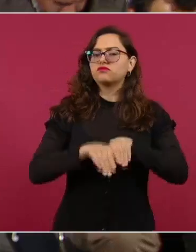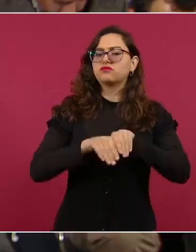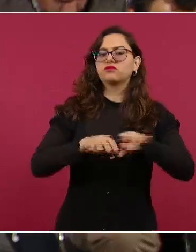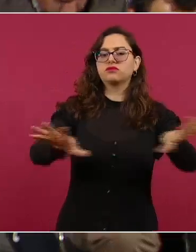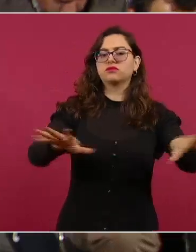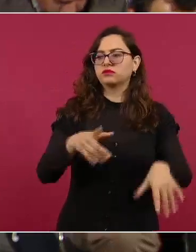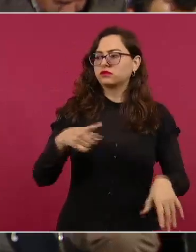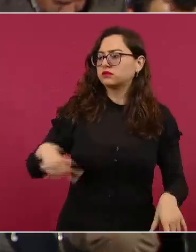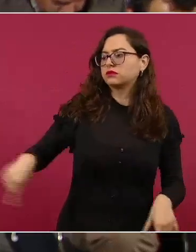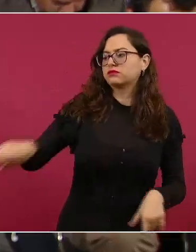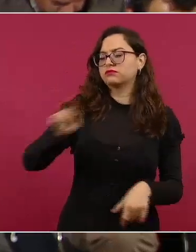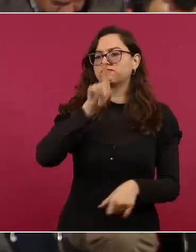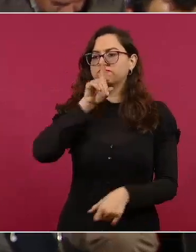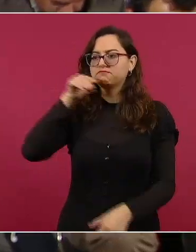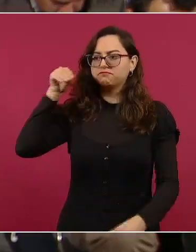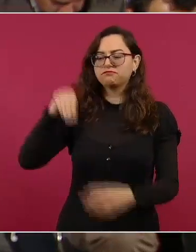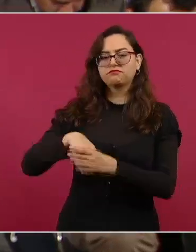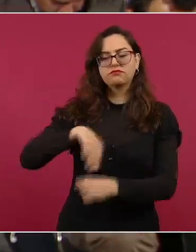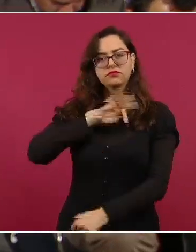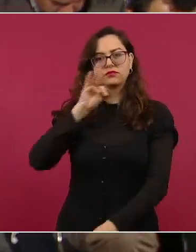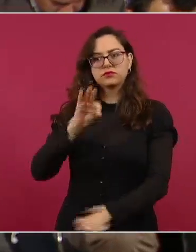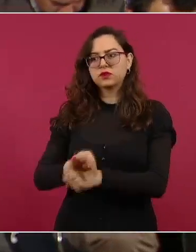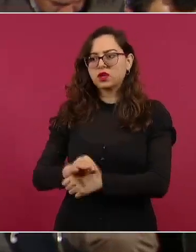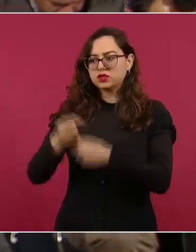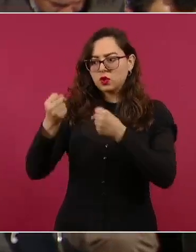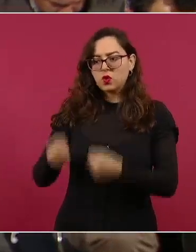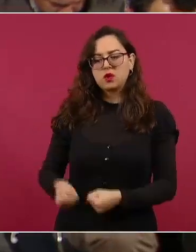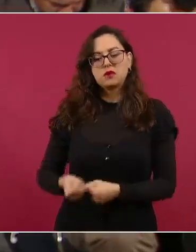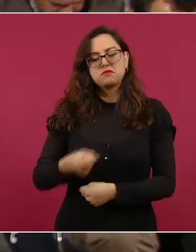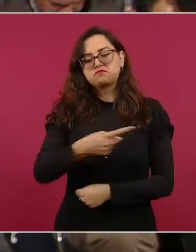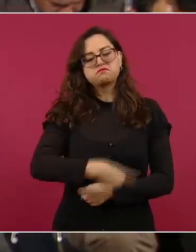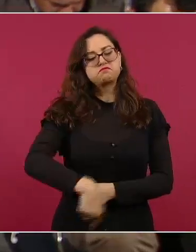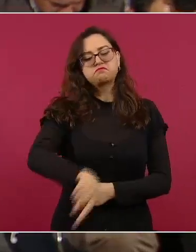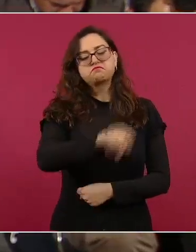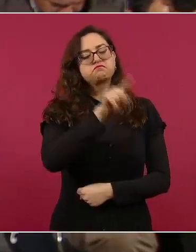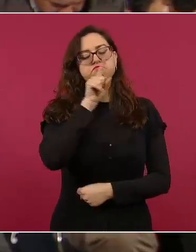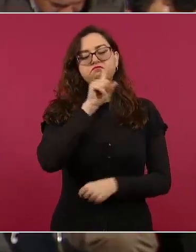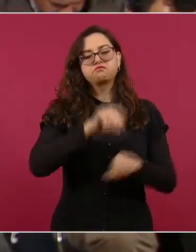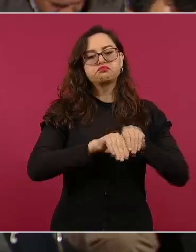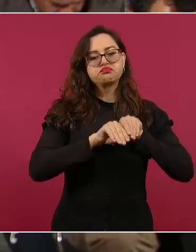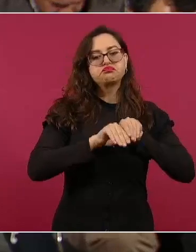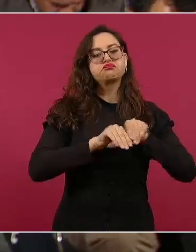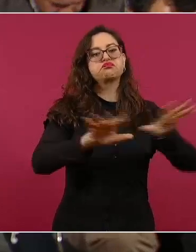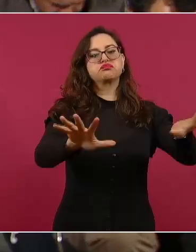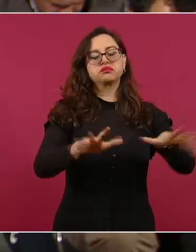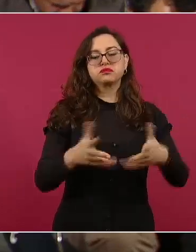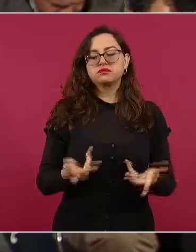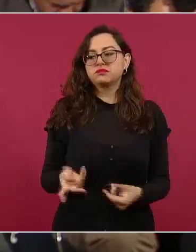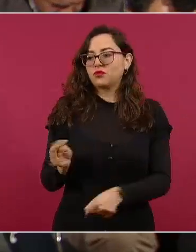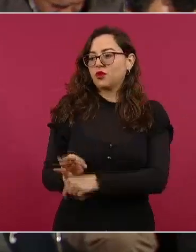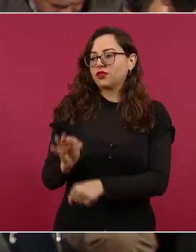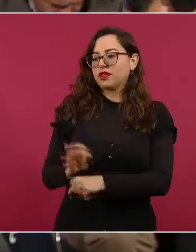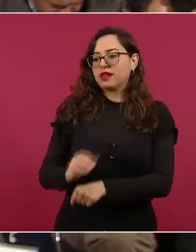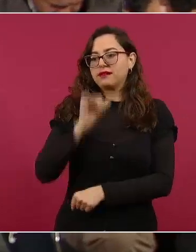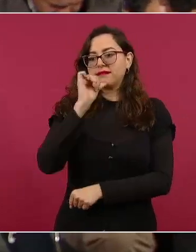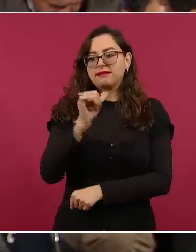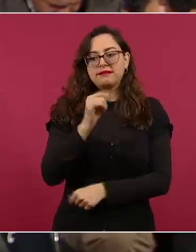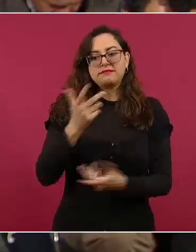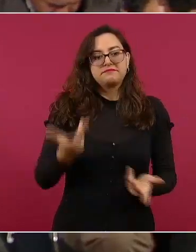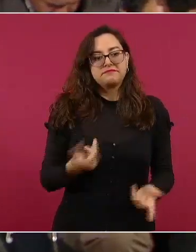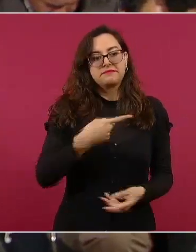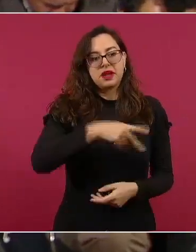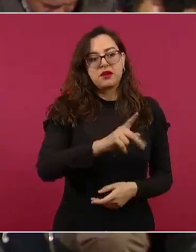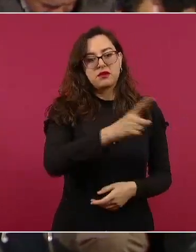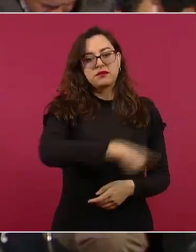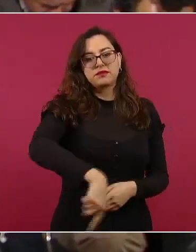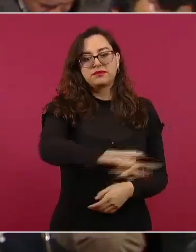vulnerando así la seguridad de las personas a las que el mecanismo pretende proteger, pero que poco pueden hacer contra estos abusos de poder.